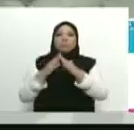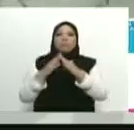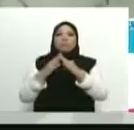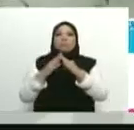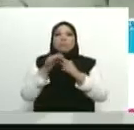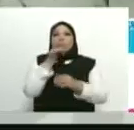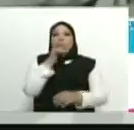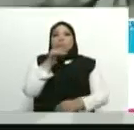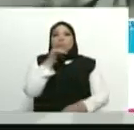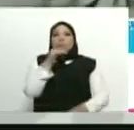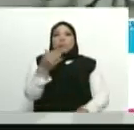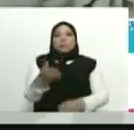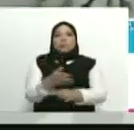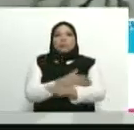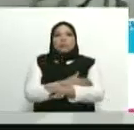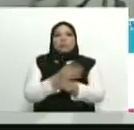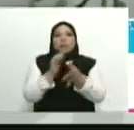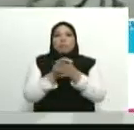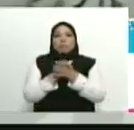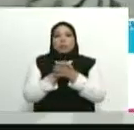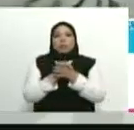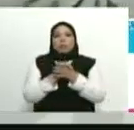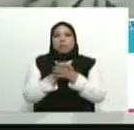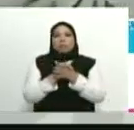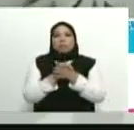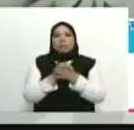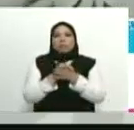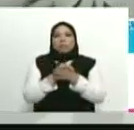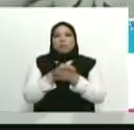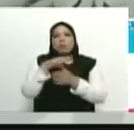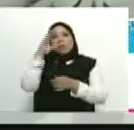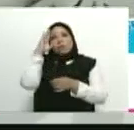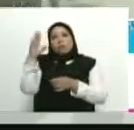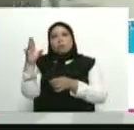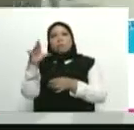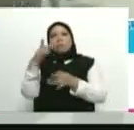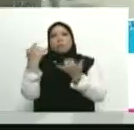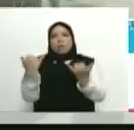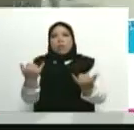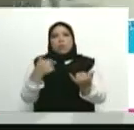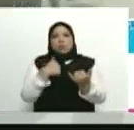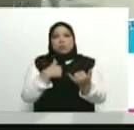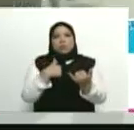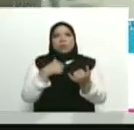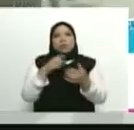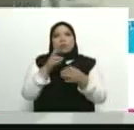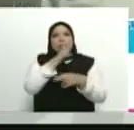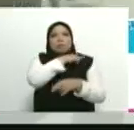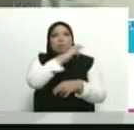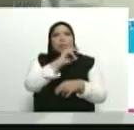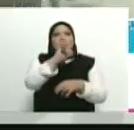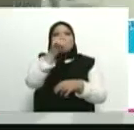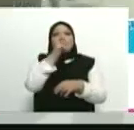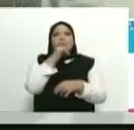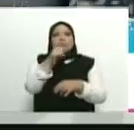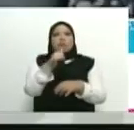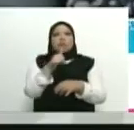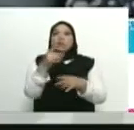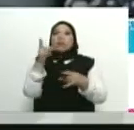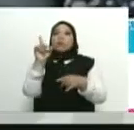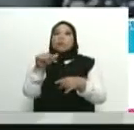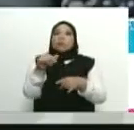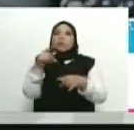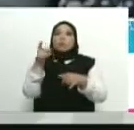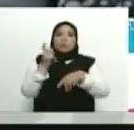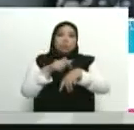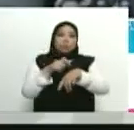Chamorro, gran compañero, ya era militante de Ruptura yo, y Román era mi jefe, Román Chamorro, y